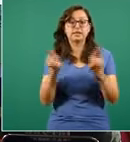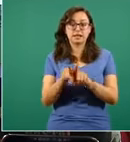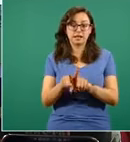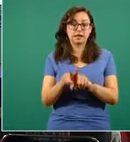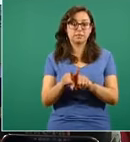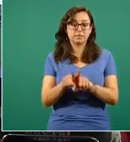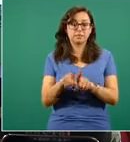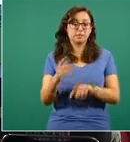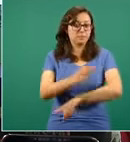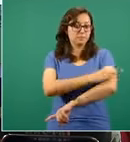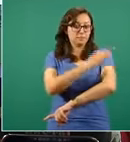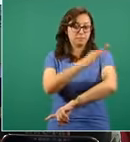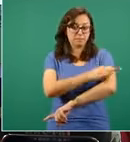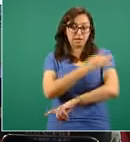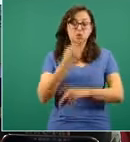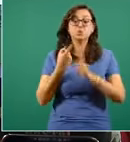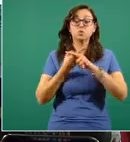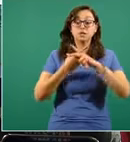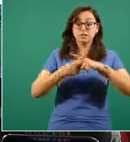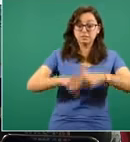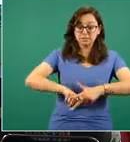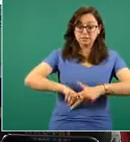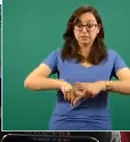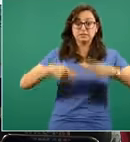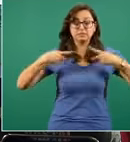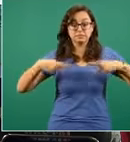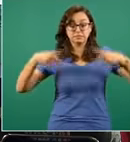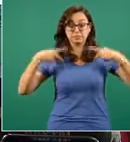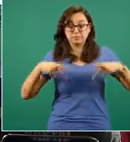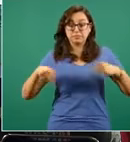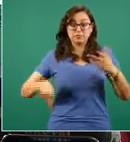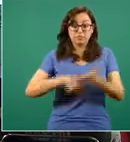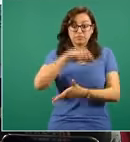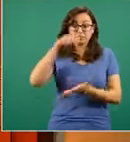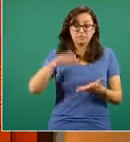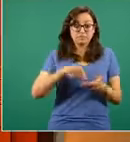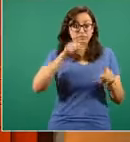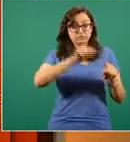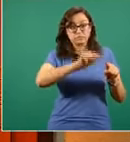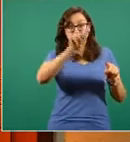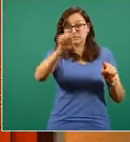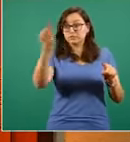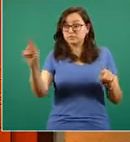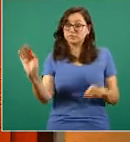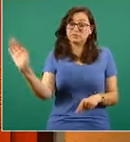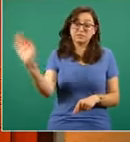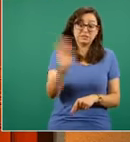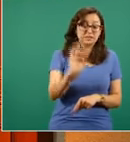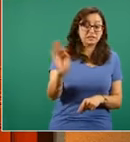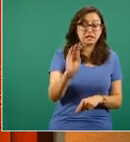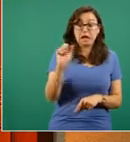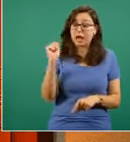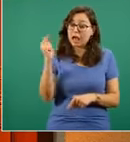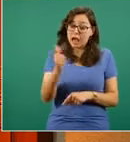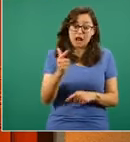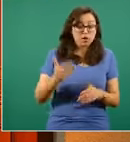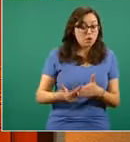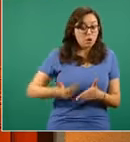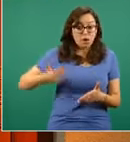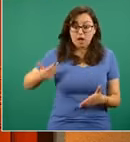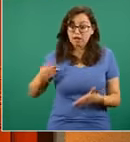la vacunación, las personas que estén en una localidad correspondiente y que por algún motivo no hayan